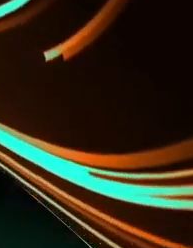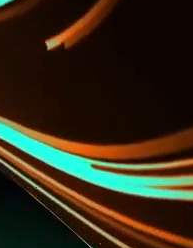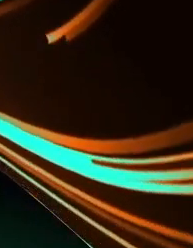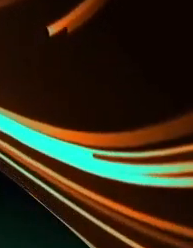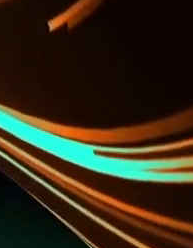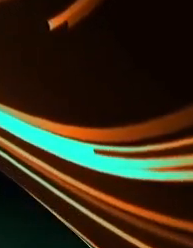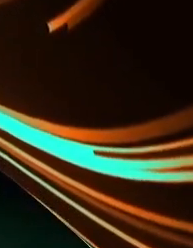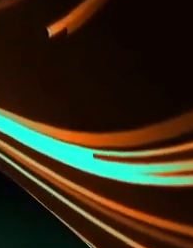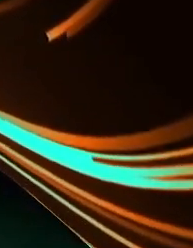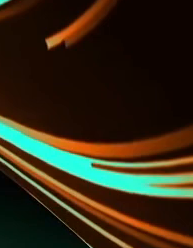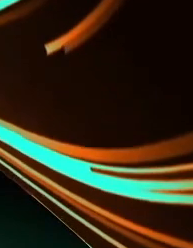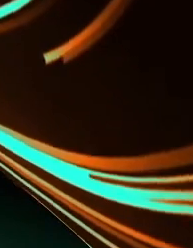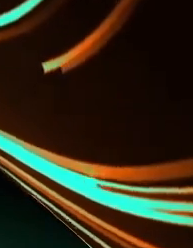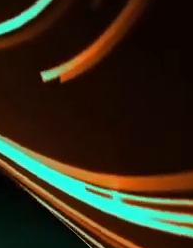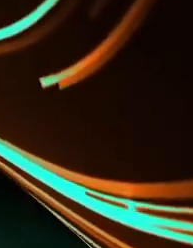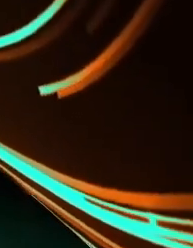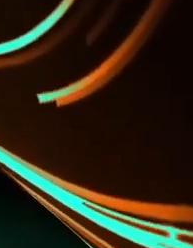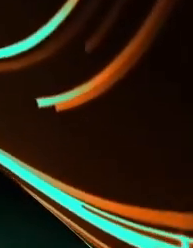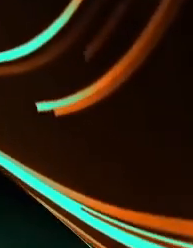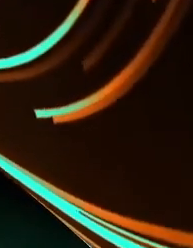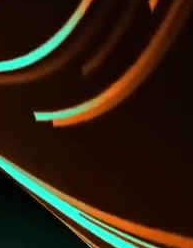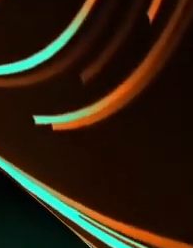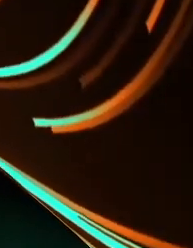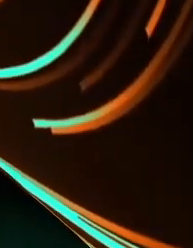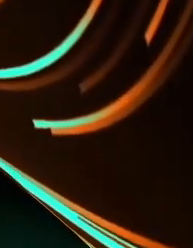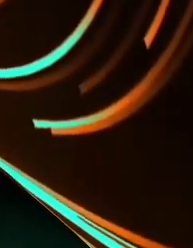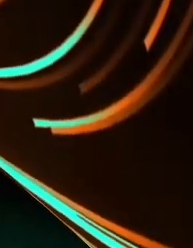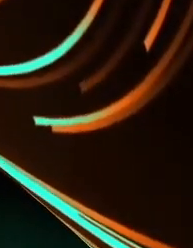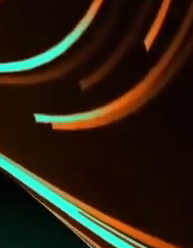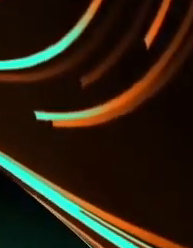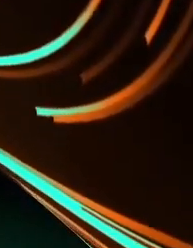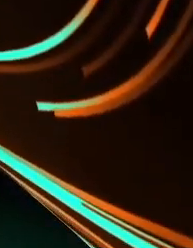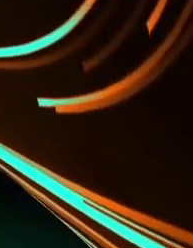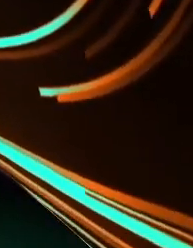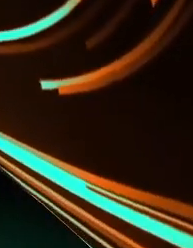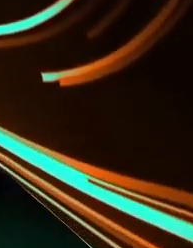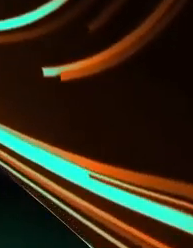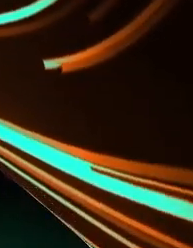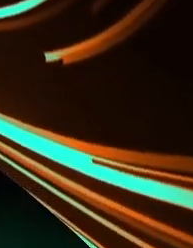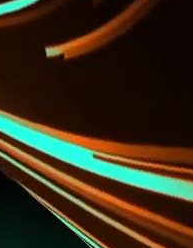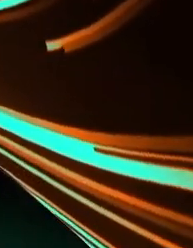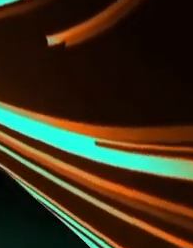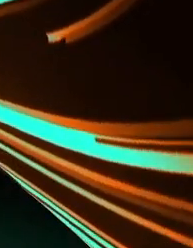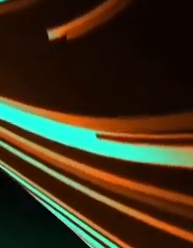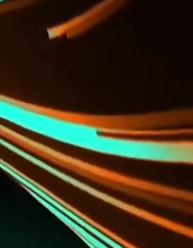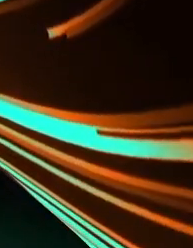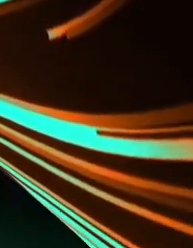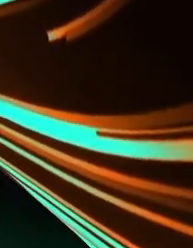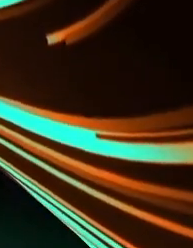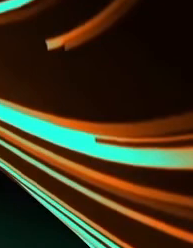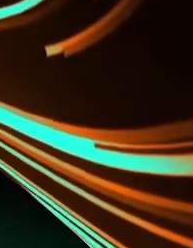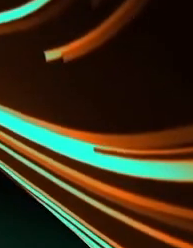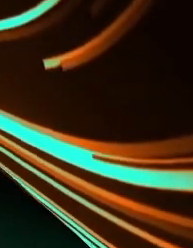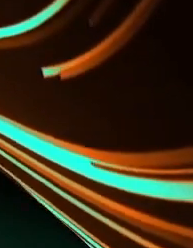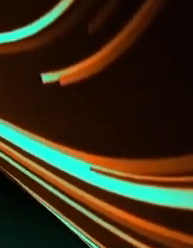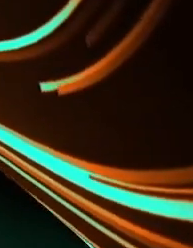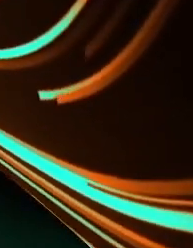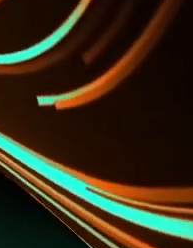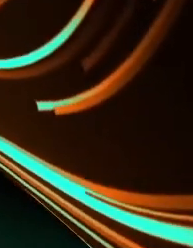en qué área, y para ser bien gráfico, en qué rectángulo en el mar, digamos, cuál es el polígono en donde yo voy a